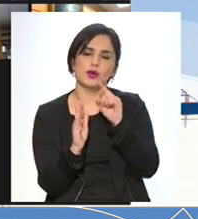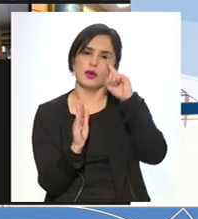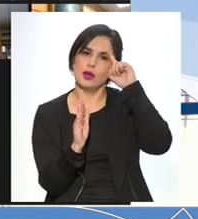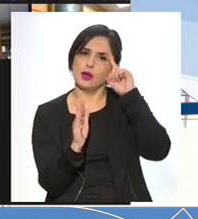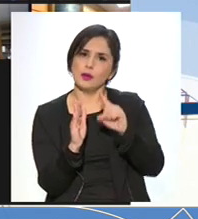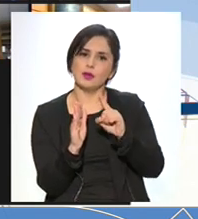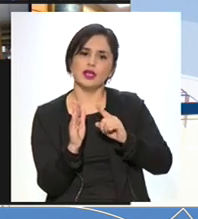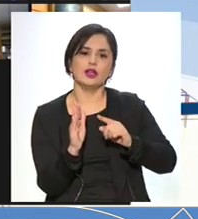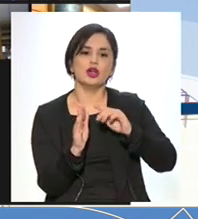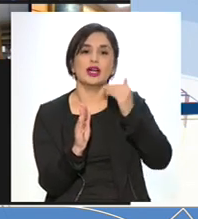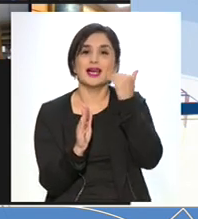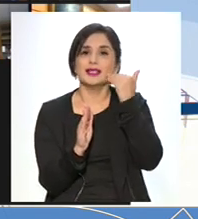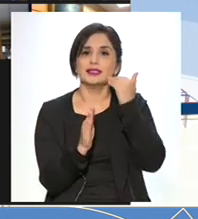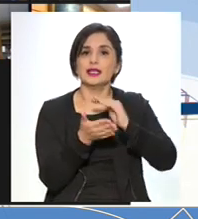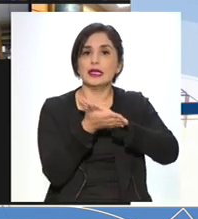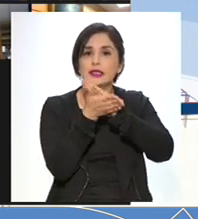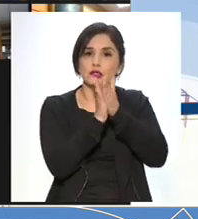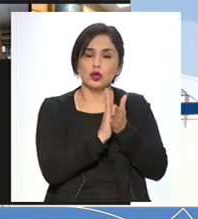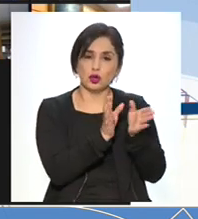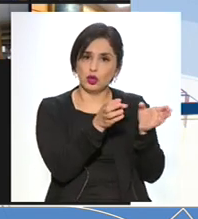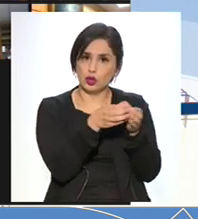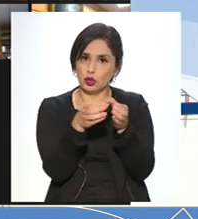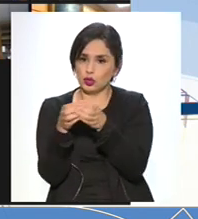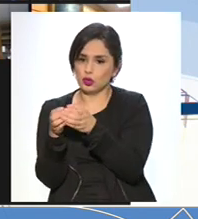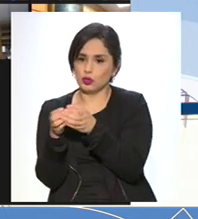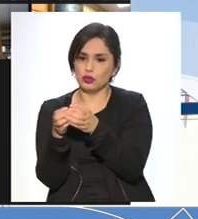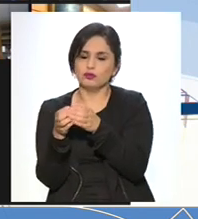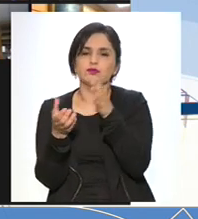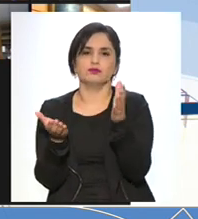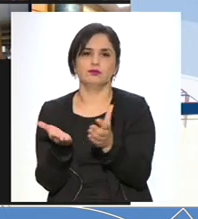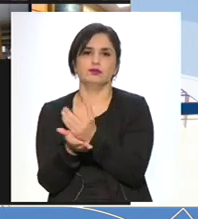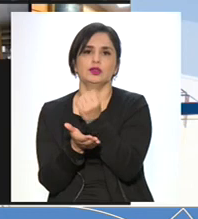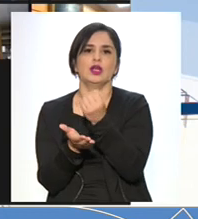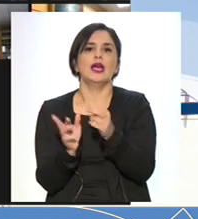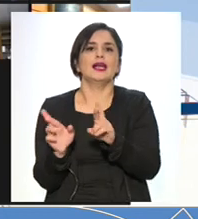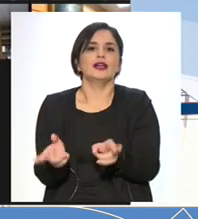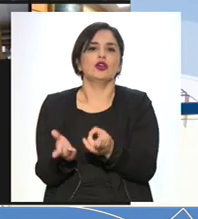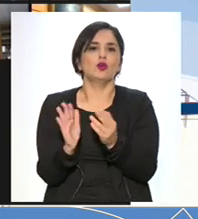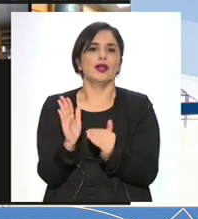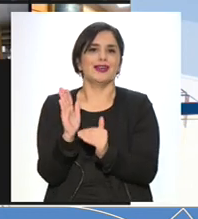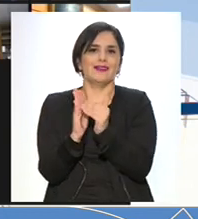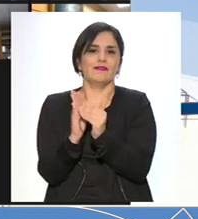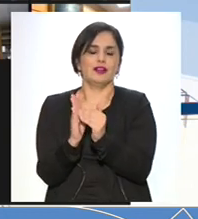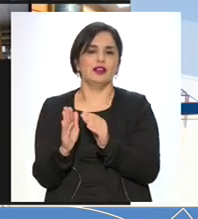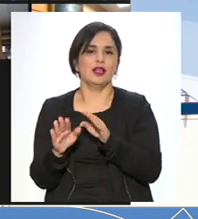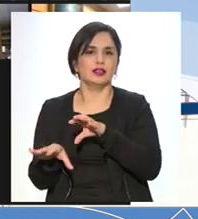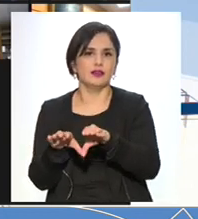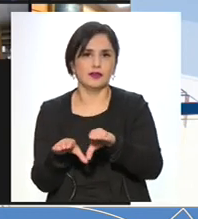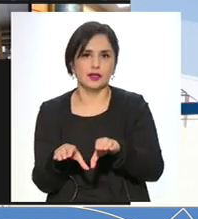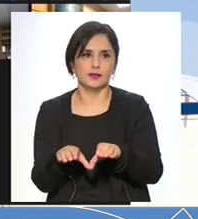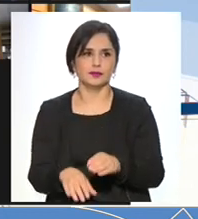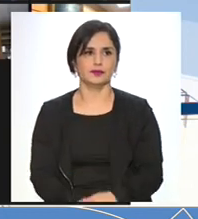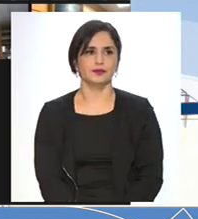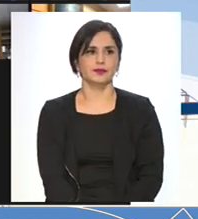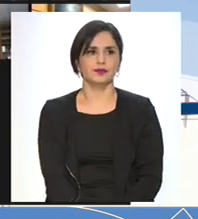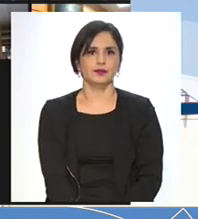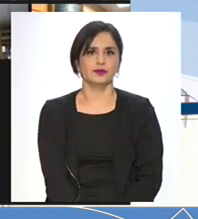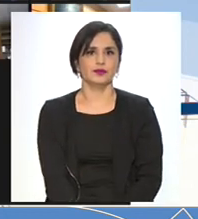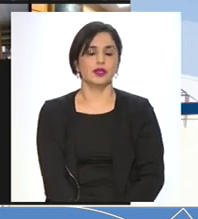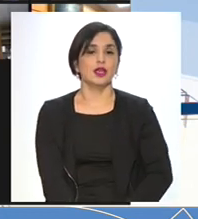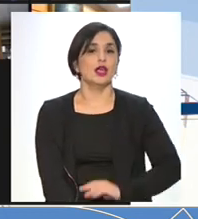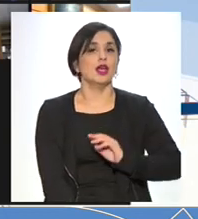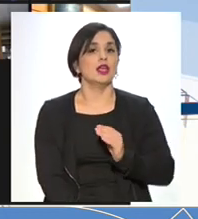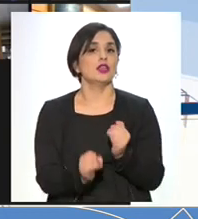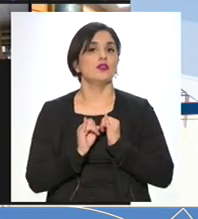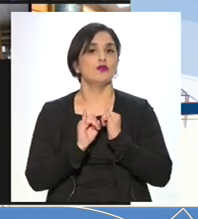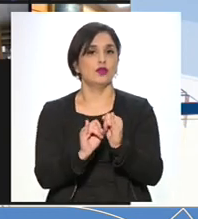prácticamente todos los sectores han logrado volver a esos niveles de actividad. Efectivamente, los datos del segundo trimestre y